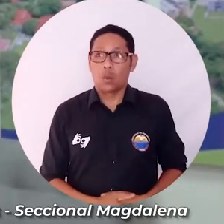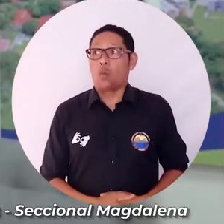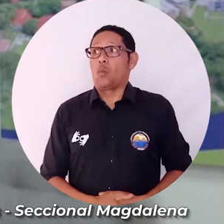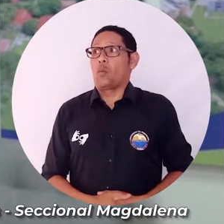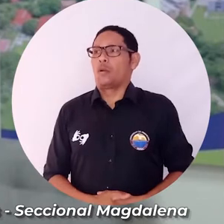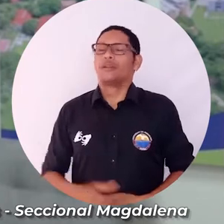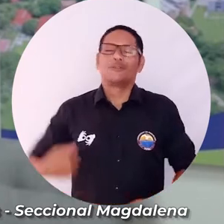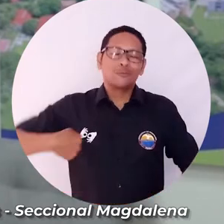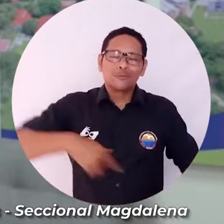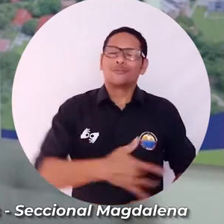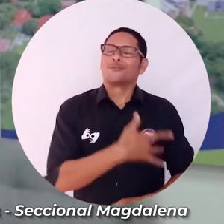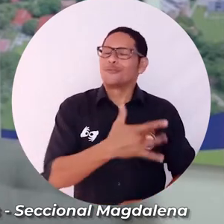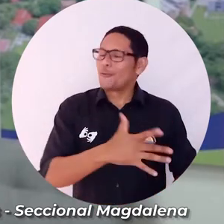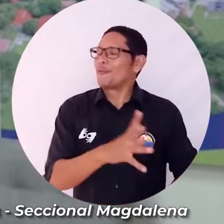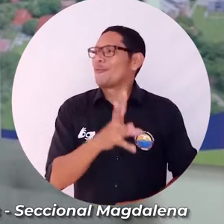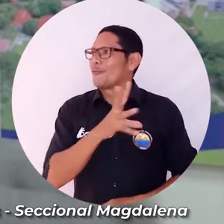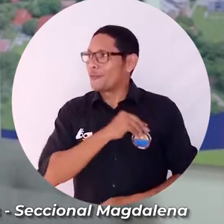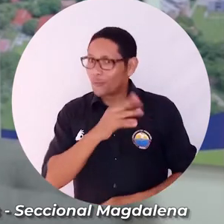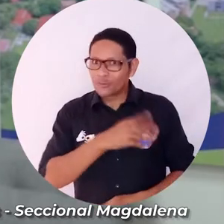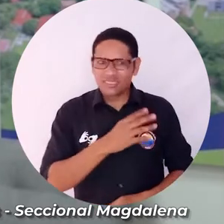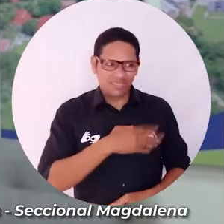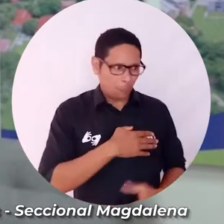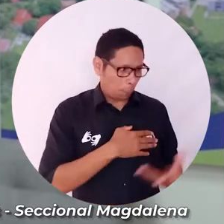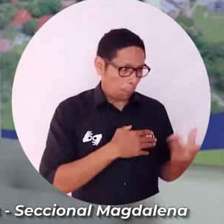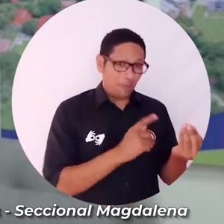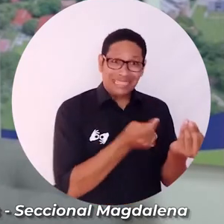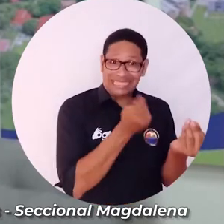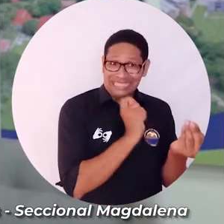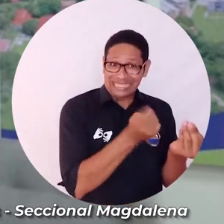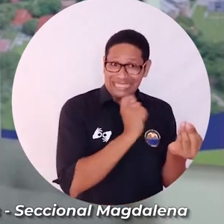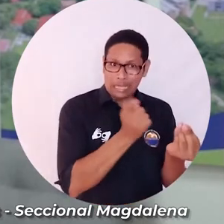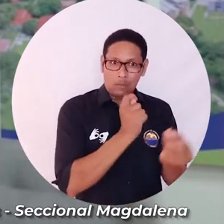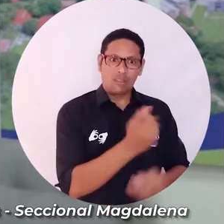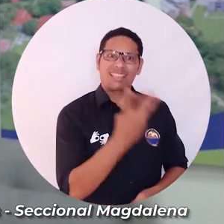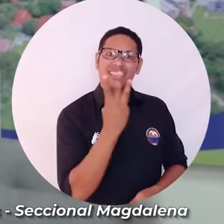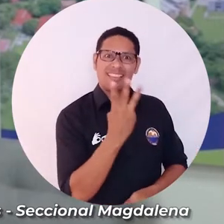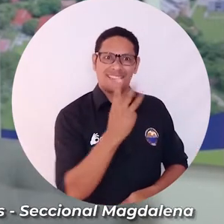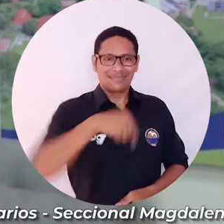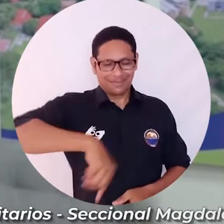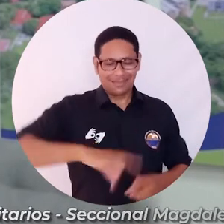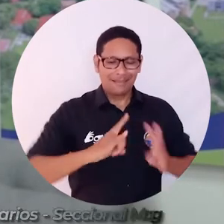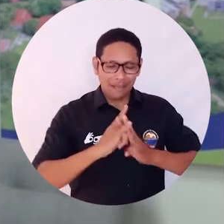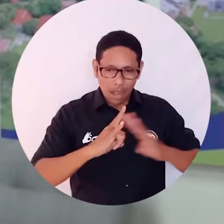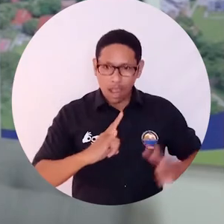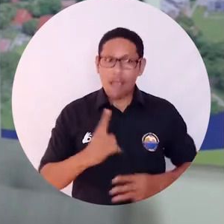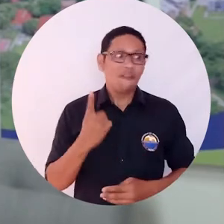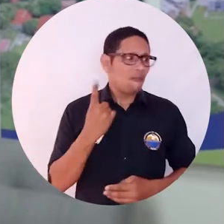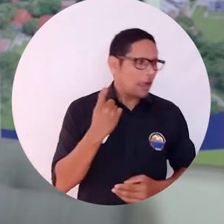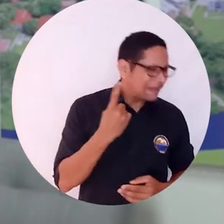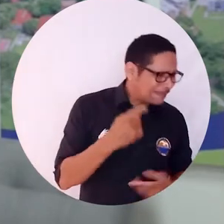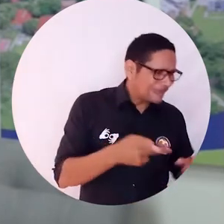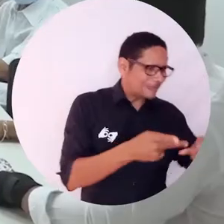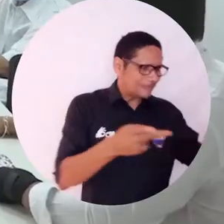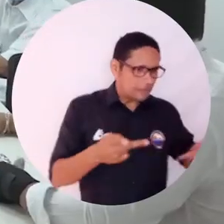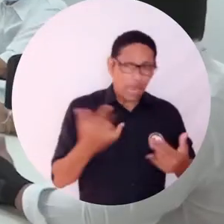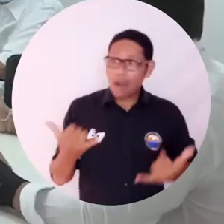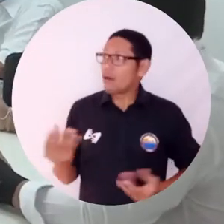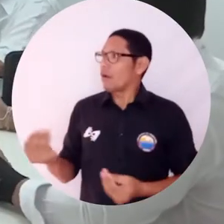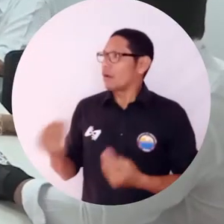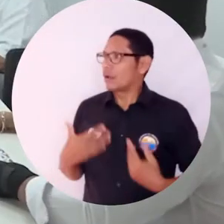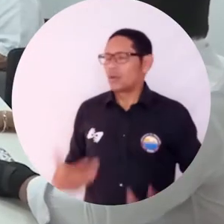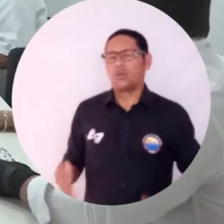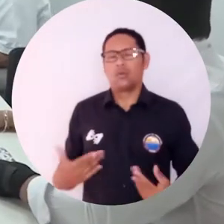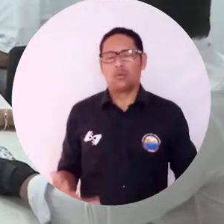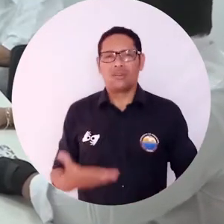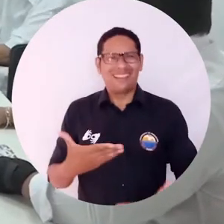hacía falta en las tres organizaciones sindicales que tiene la universidad. Es un compromiso que se había adquirido con el doctor Pablo